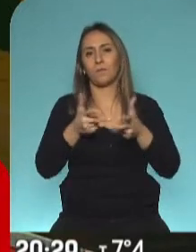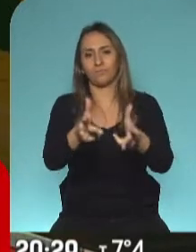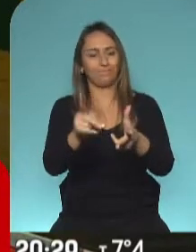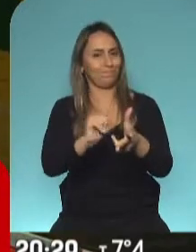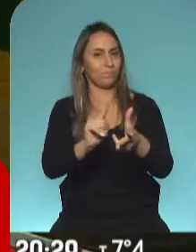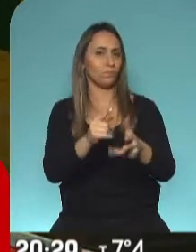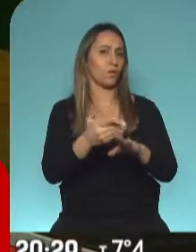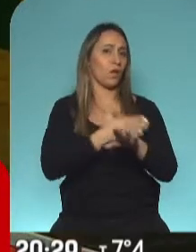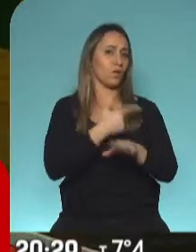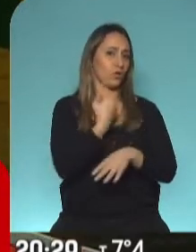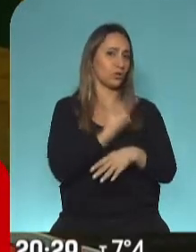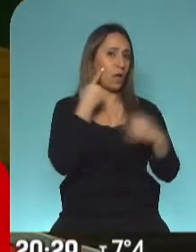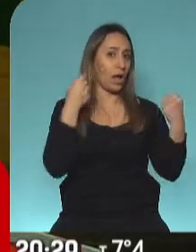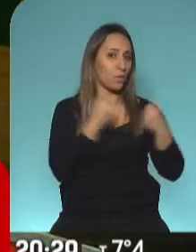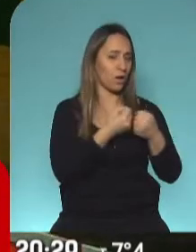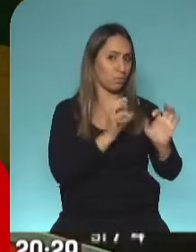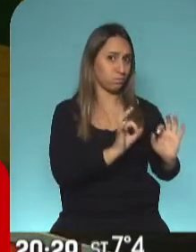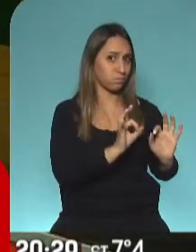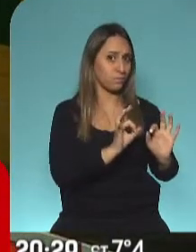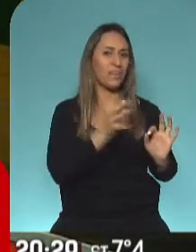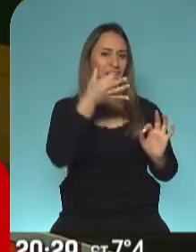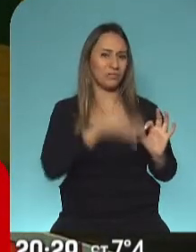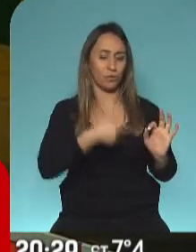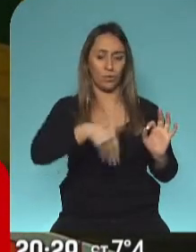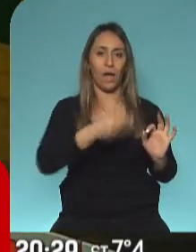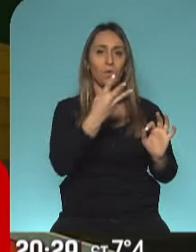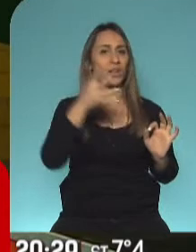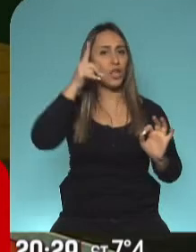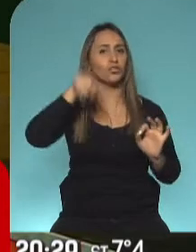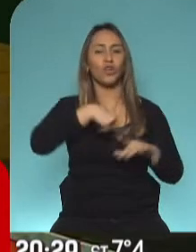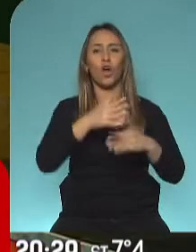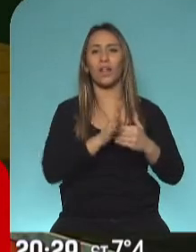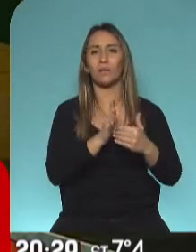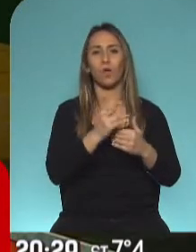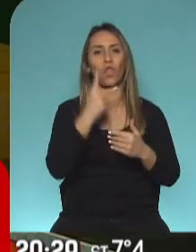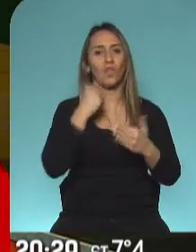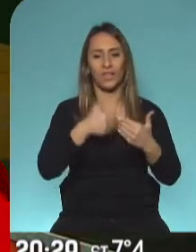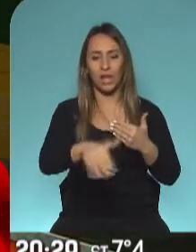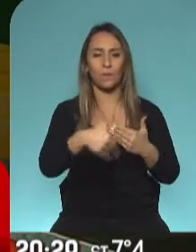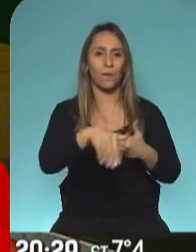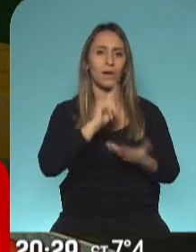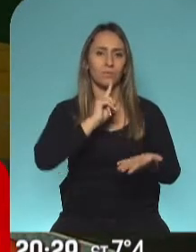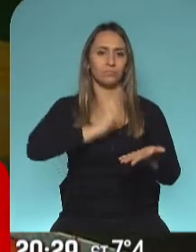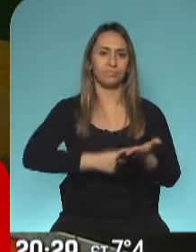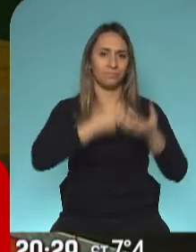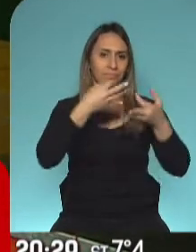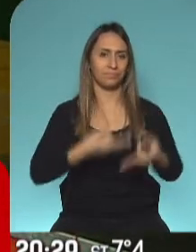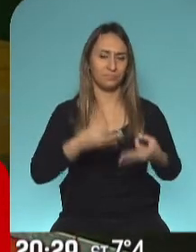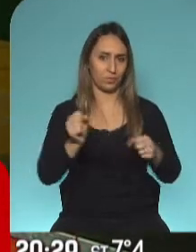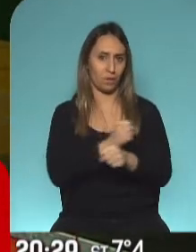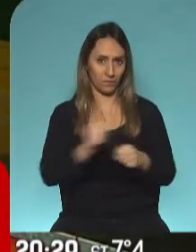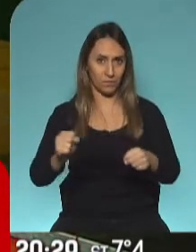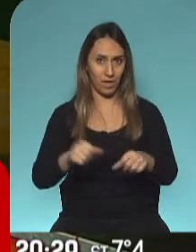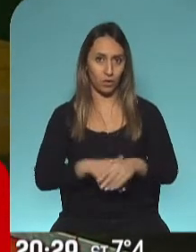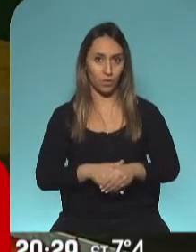y seguramente en las próximas 48 horas estaremos tomando ya una decisión de manera confirmada la idea